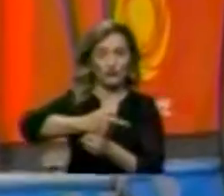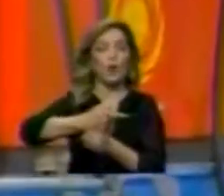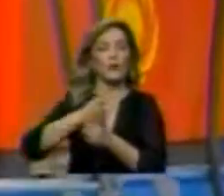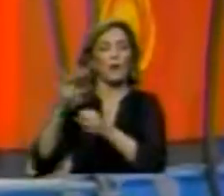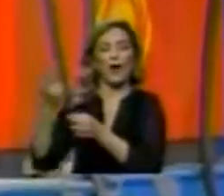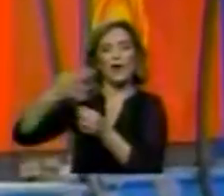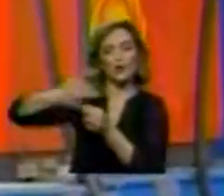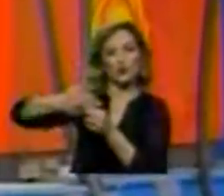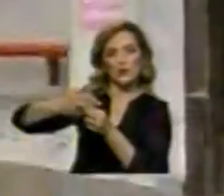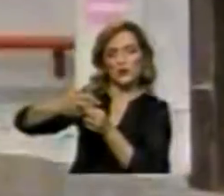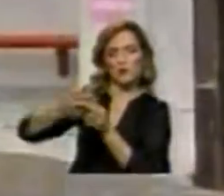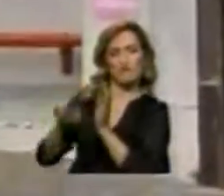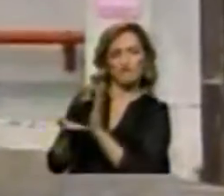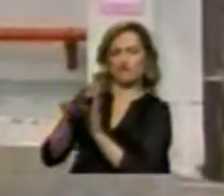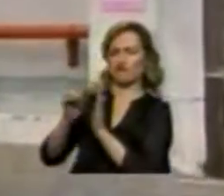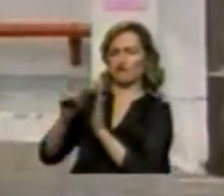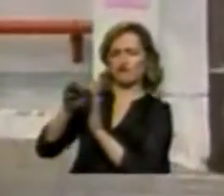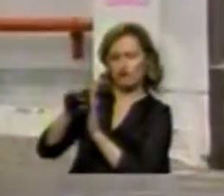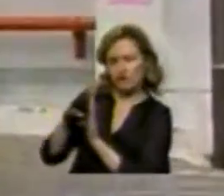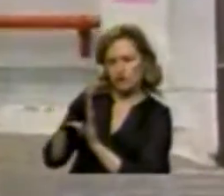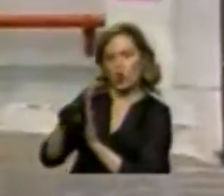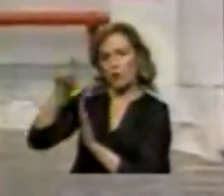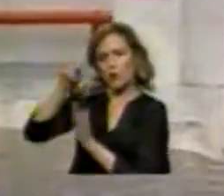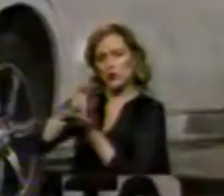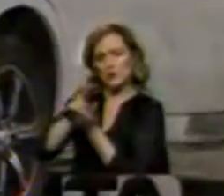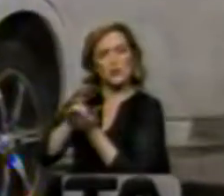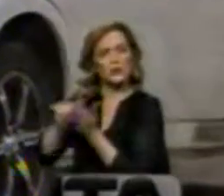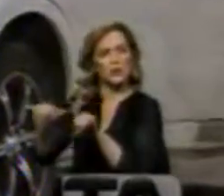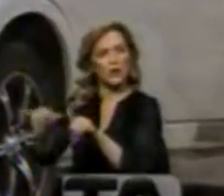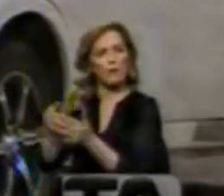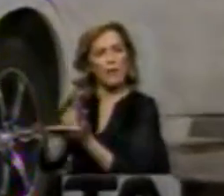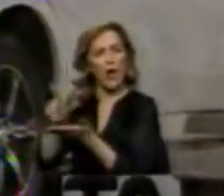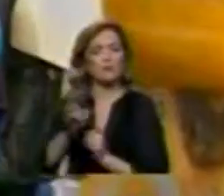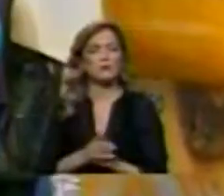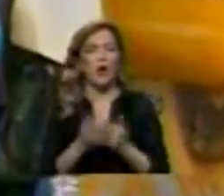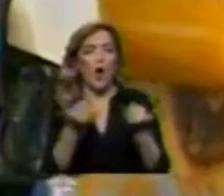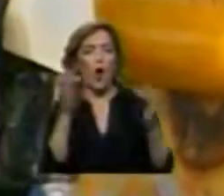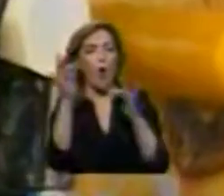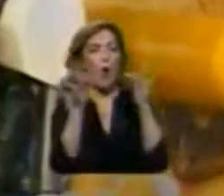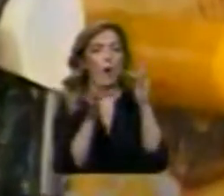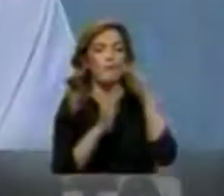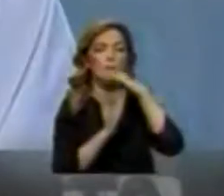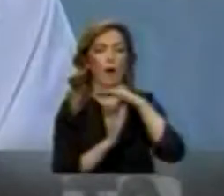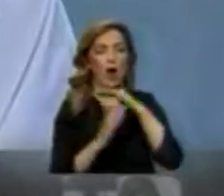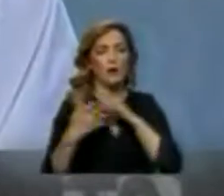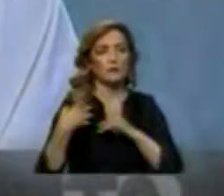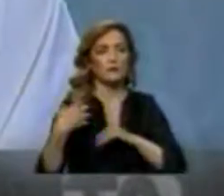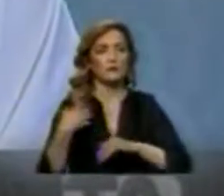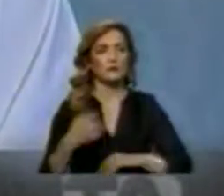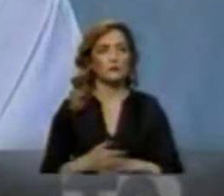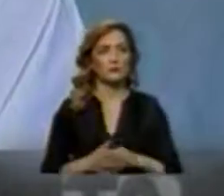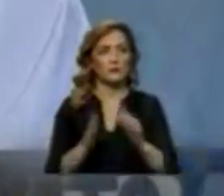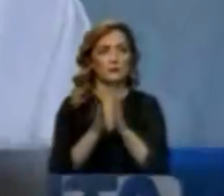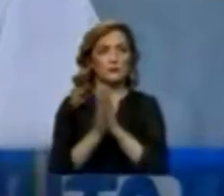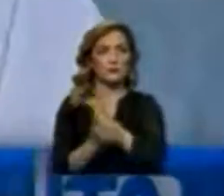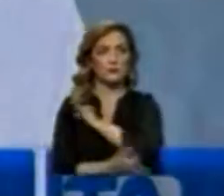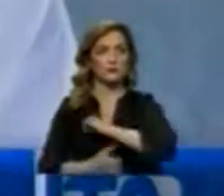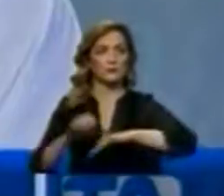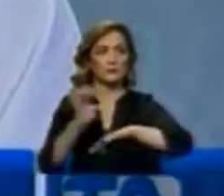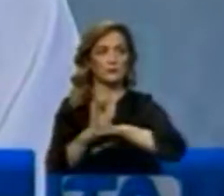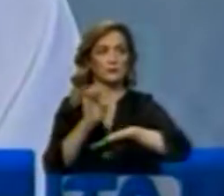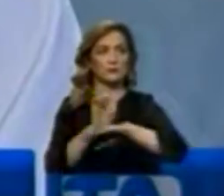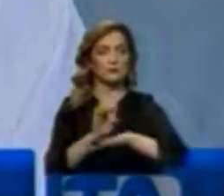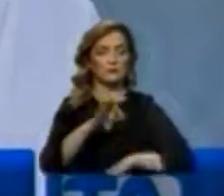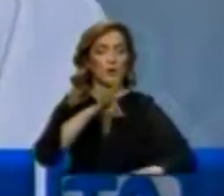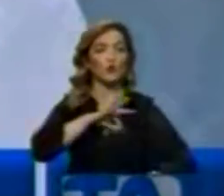combustibles avanzan. Por ahora coinciden en que la paz es la única garantía para las conversaciones. En ese sentido pido al país que tomemos